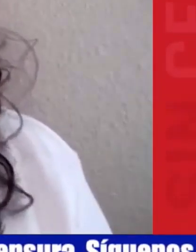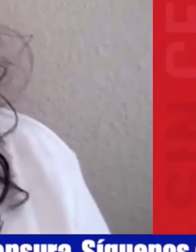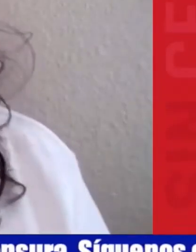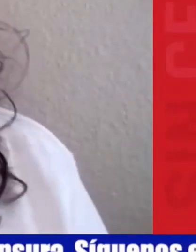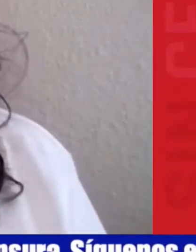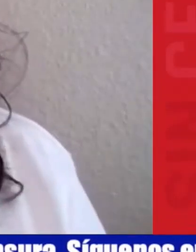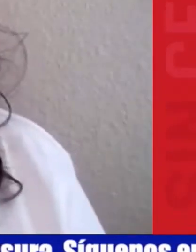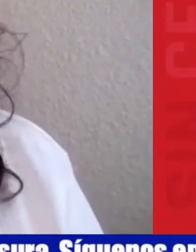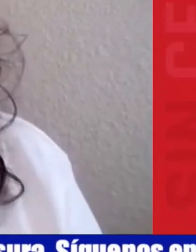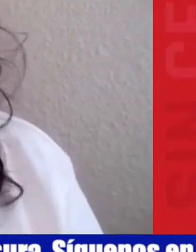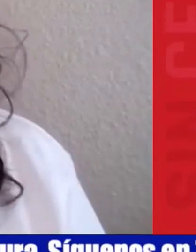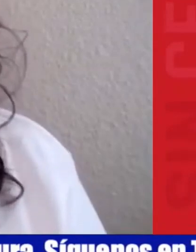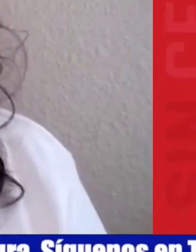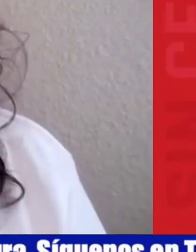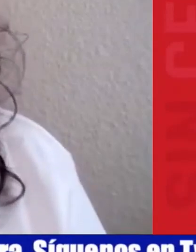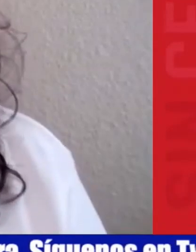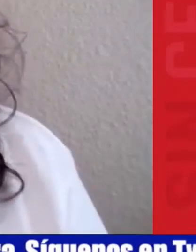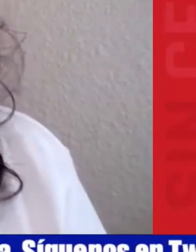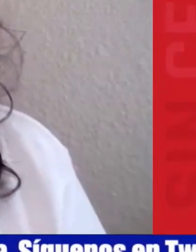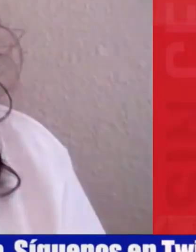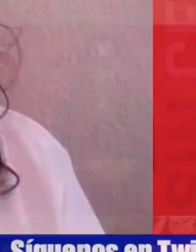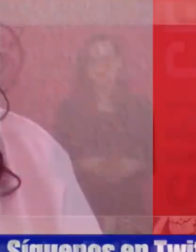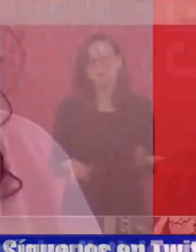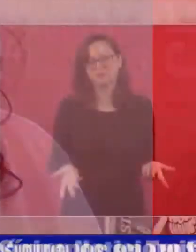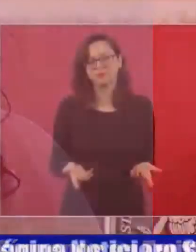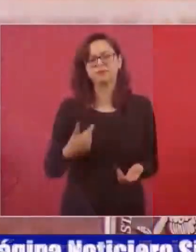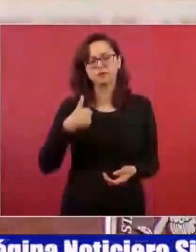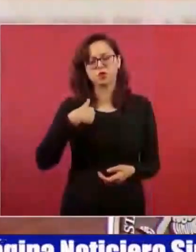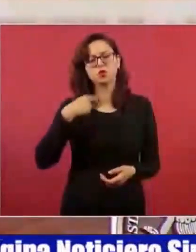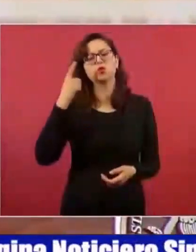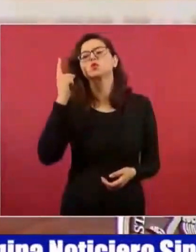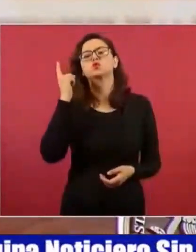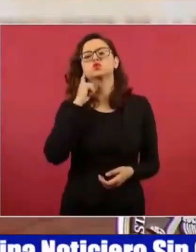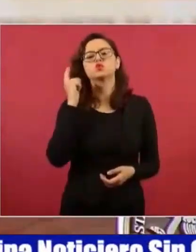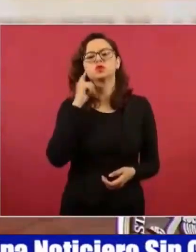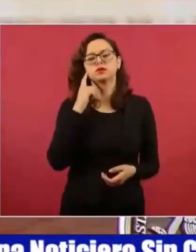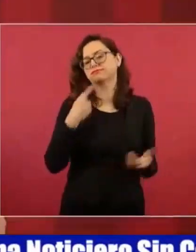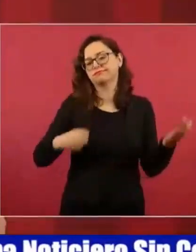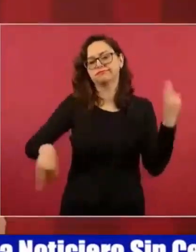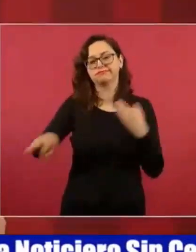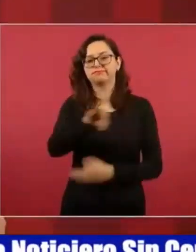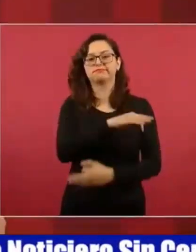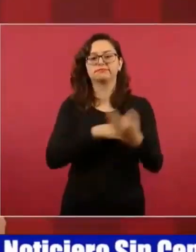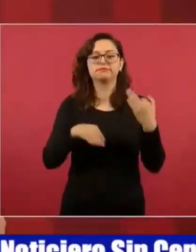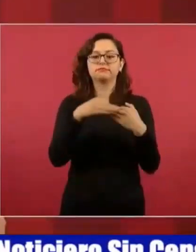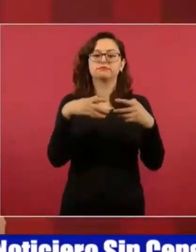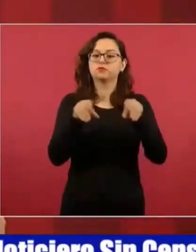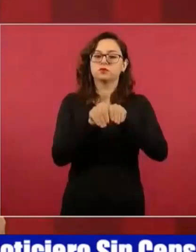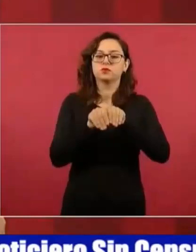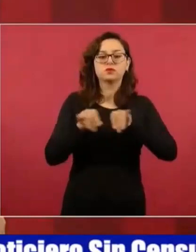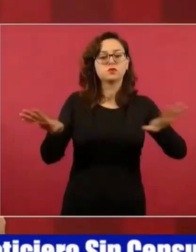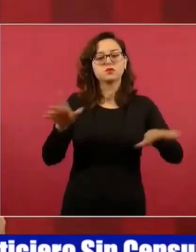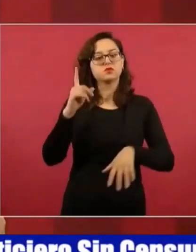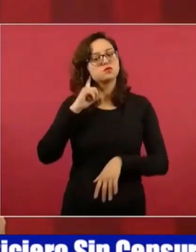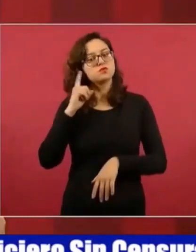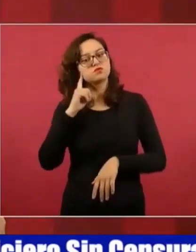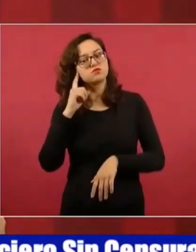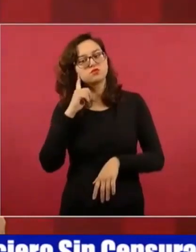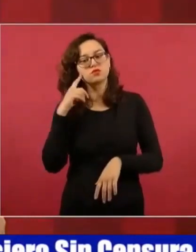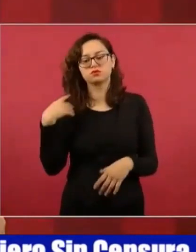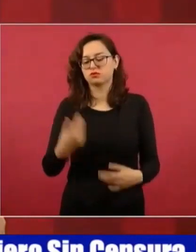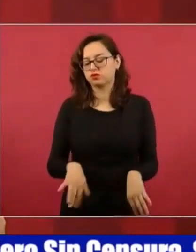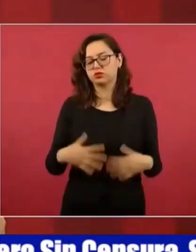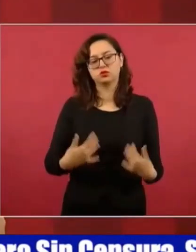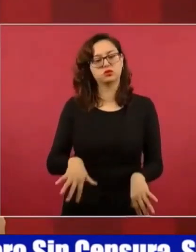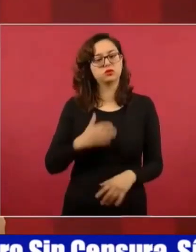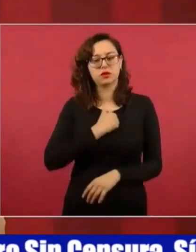través de un fraude, ni de una imposición, ni de una compra de votos, ni de un esquema de perversión